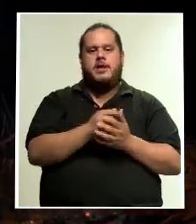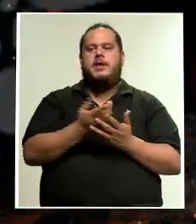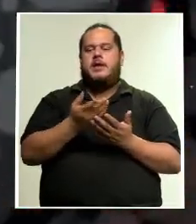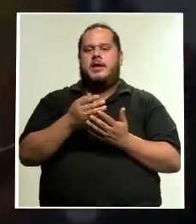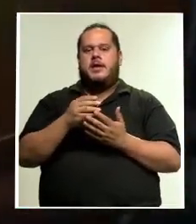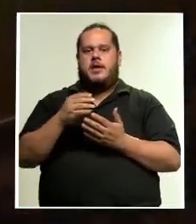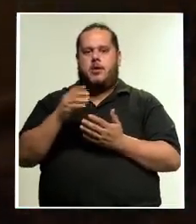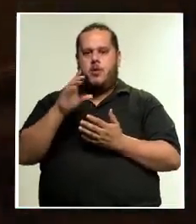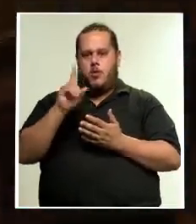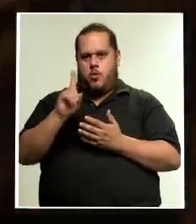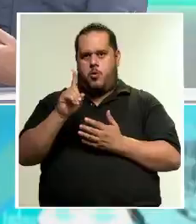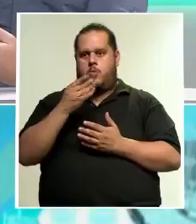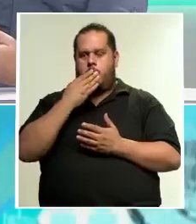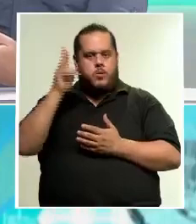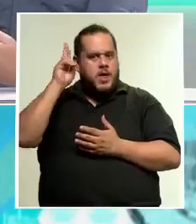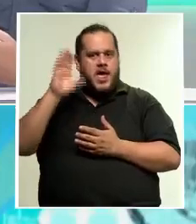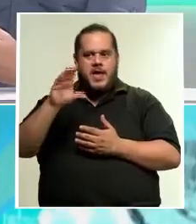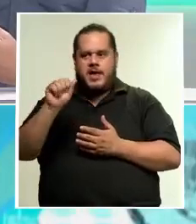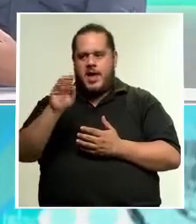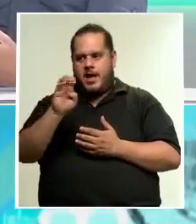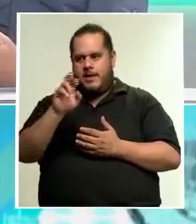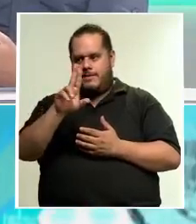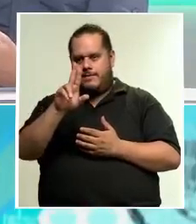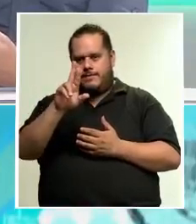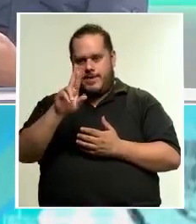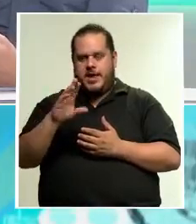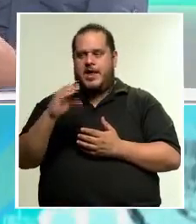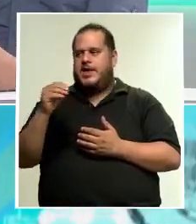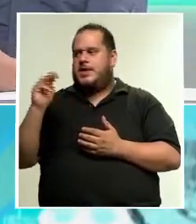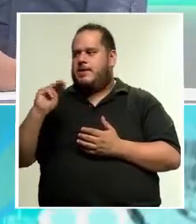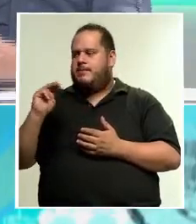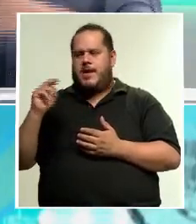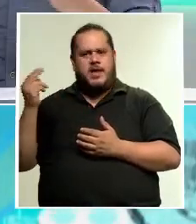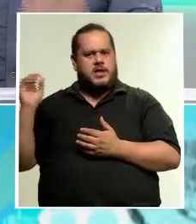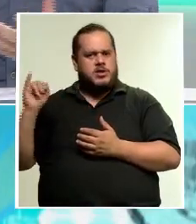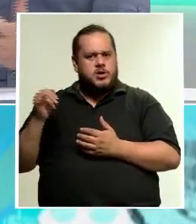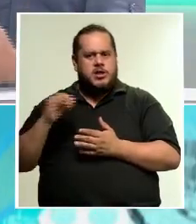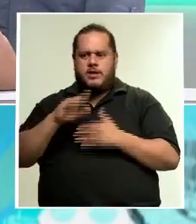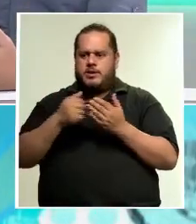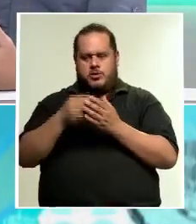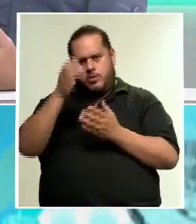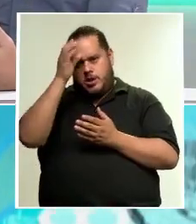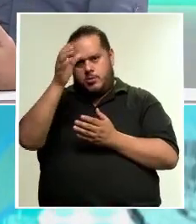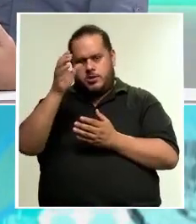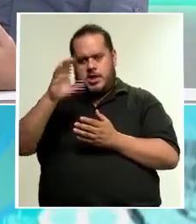indígena Cabécar, y también Mike Joseph, que es un representante de toda la cultura